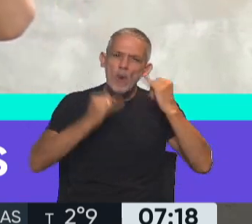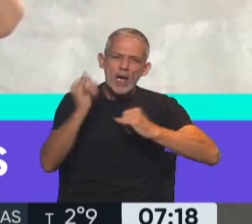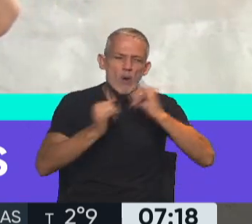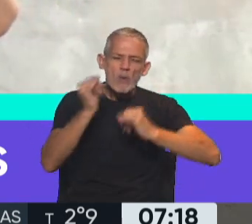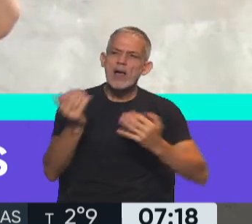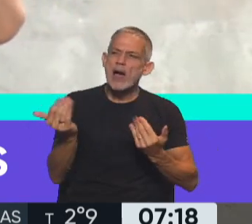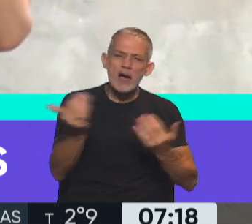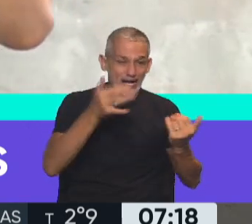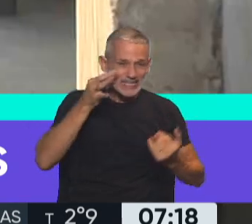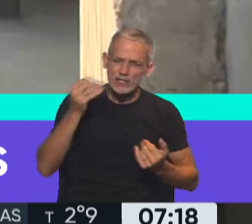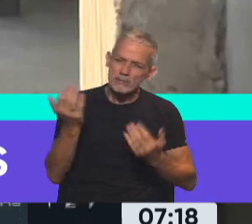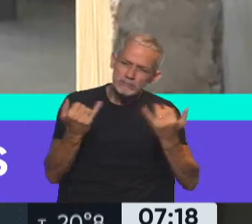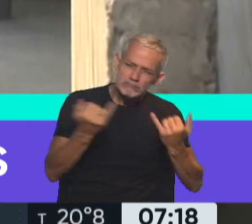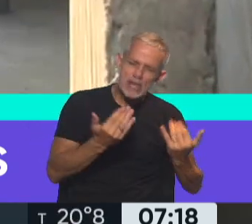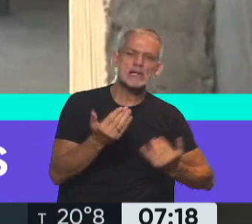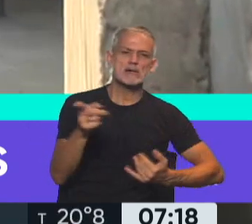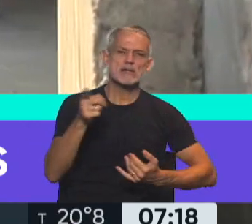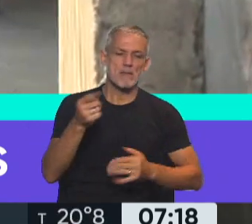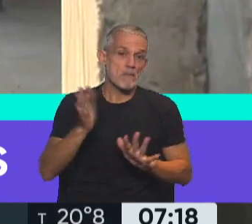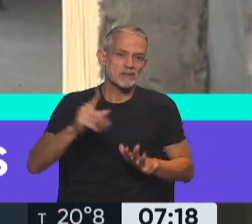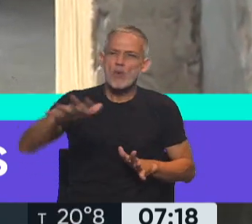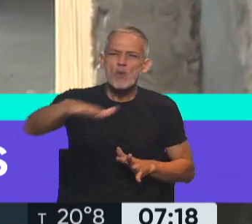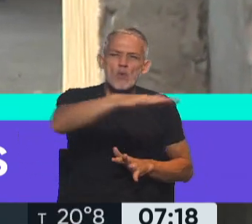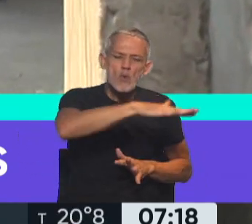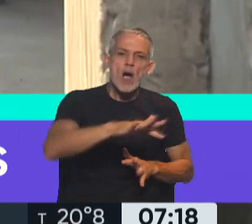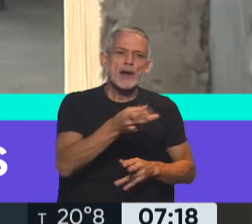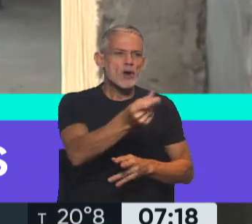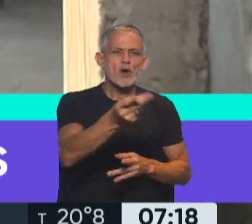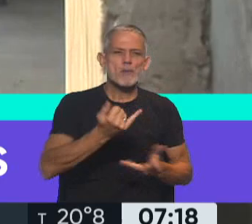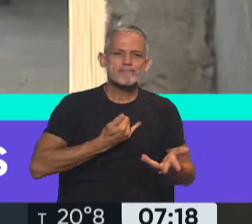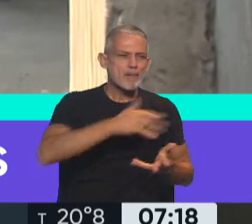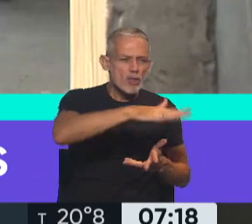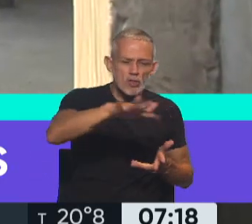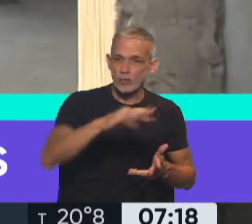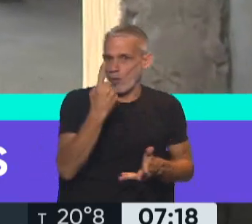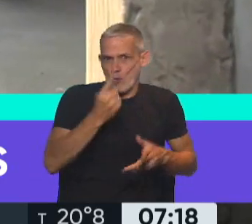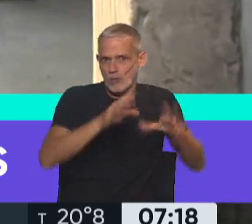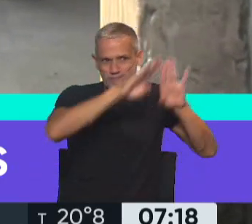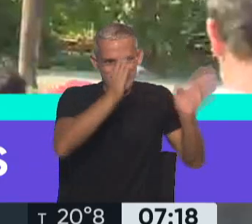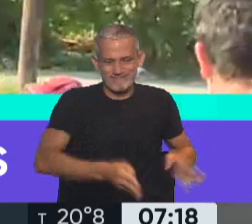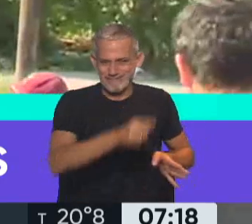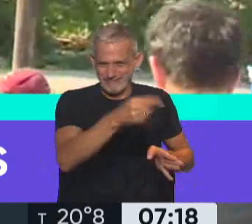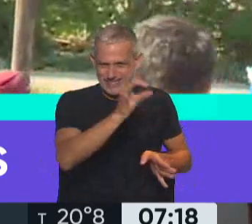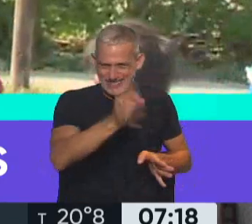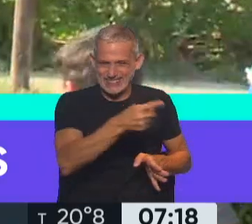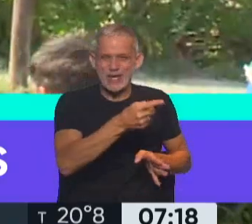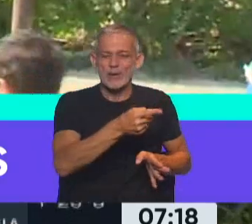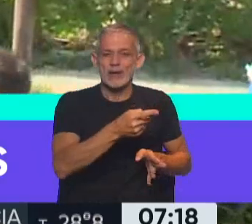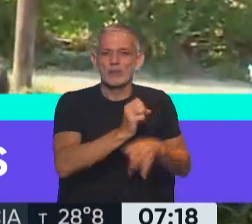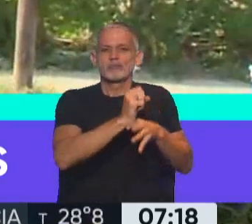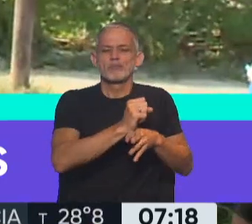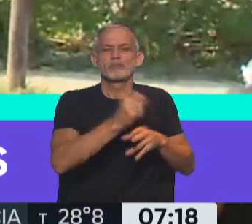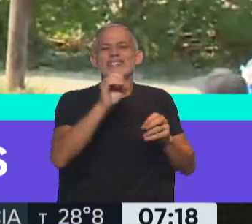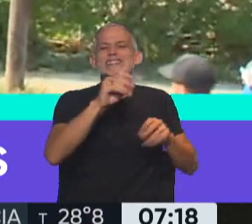de los testigos, esta posibilidad de que por los lugares donde compraron, hay un solo lugar identificado hasta ahora, que es la famosa